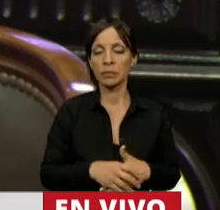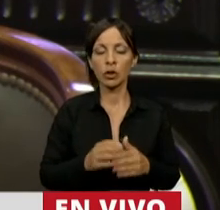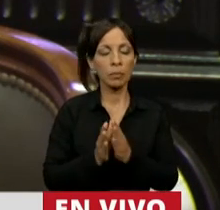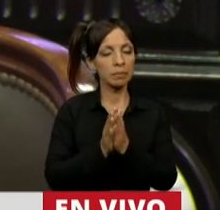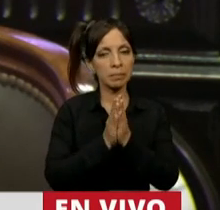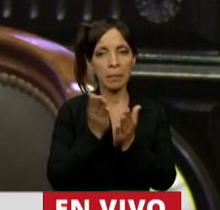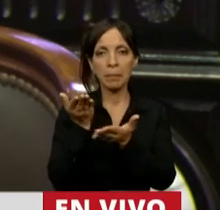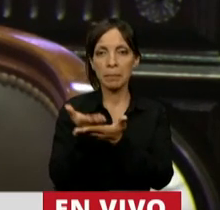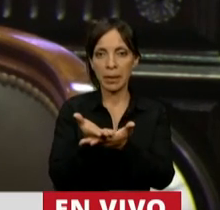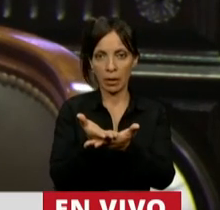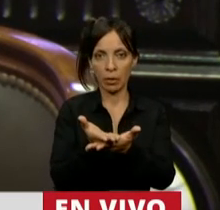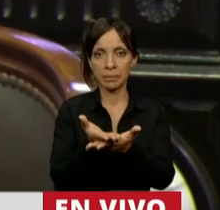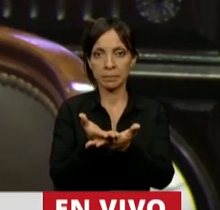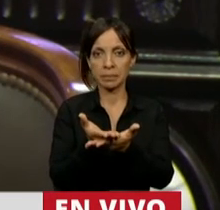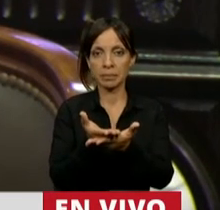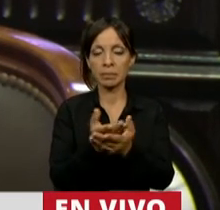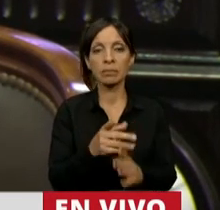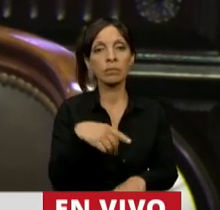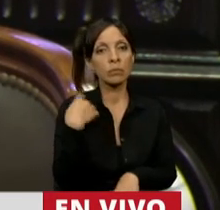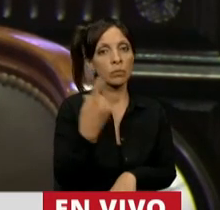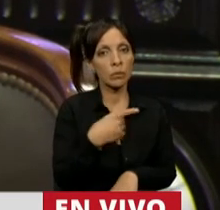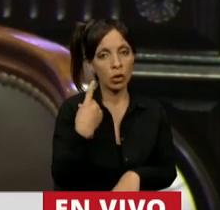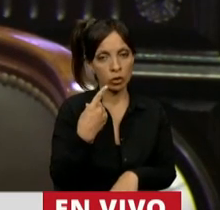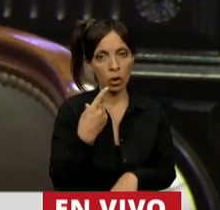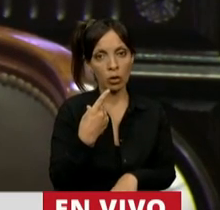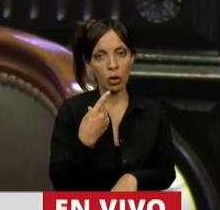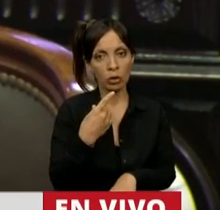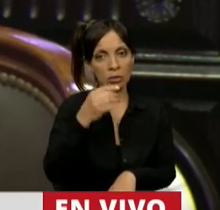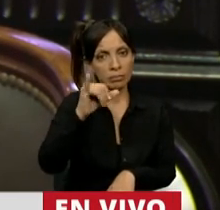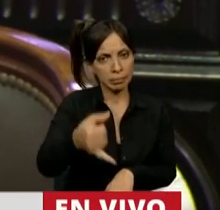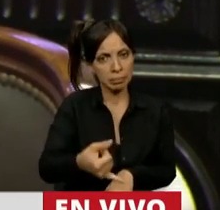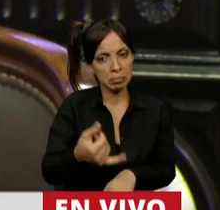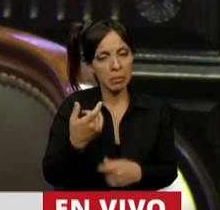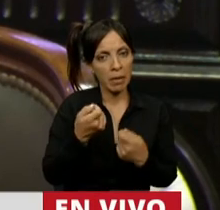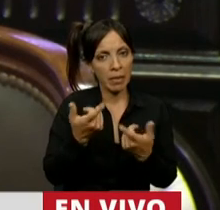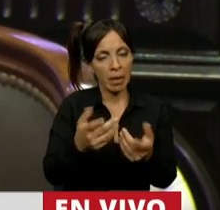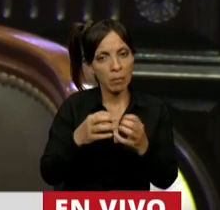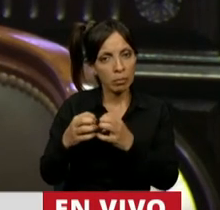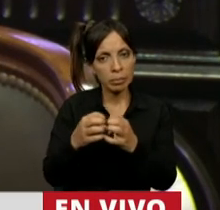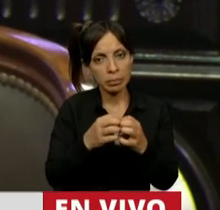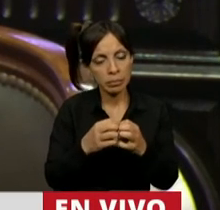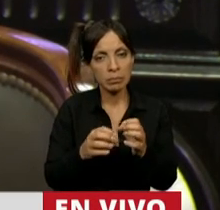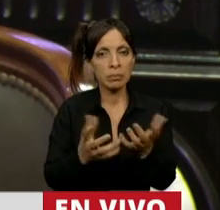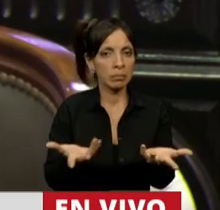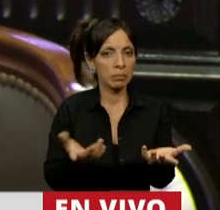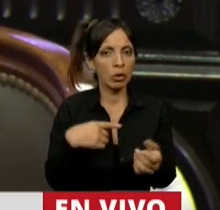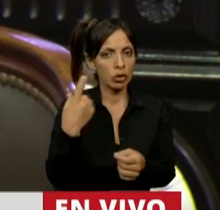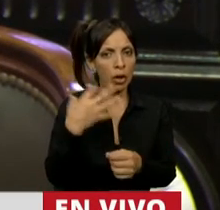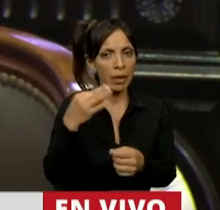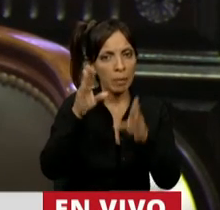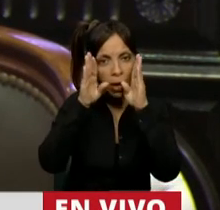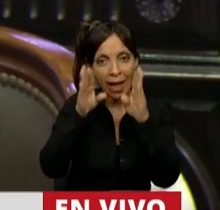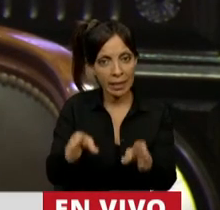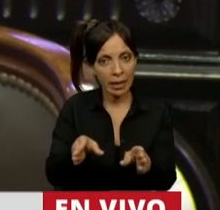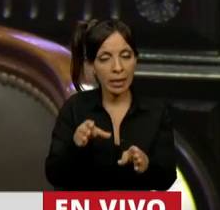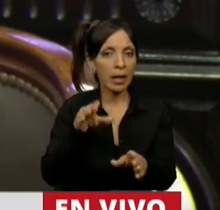pido que cedamos ante este apartamiento, que nos permitamos dejar de ser sordos y acompañemos la